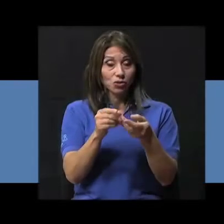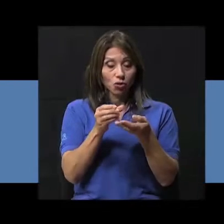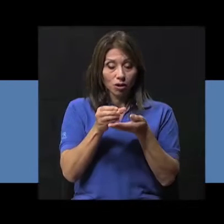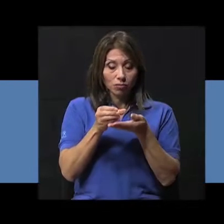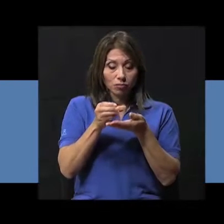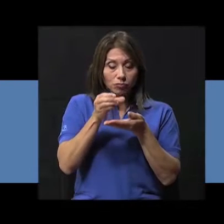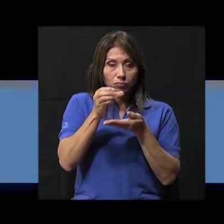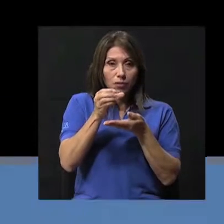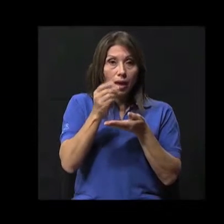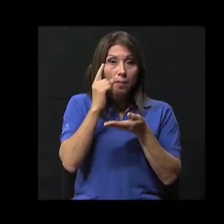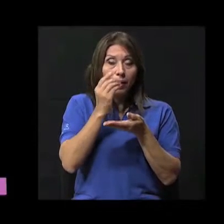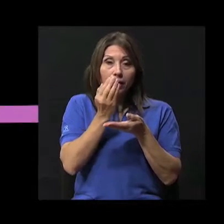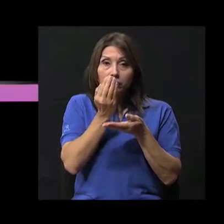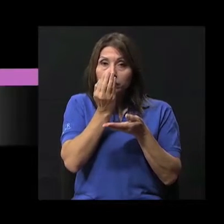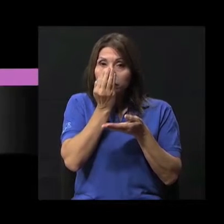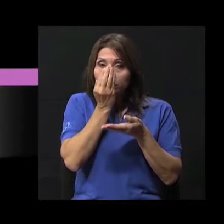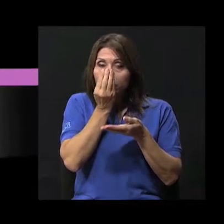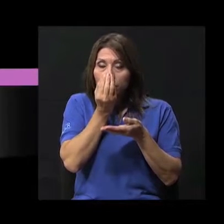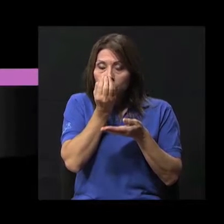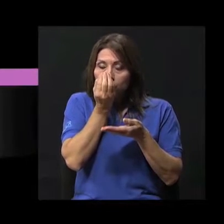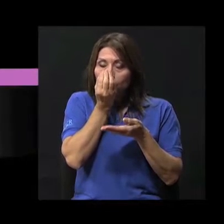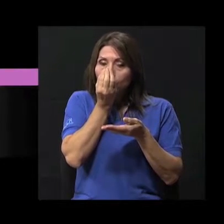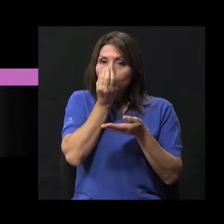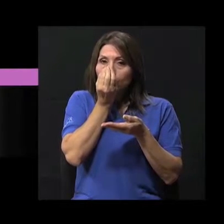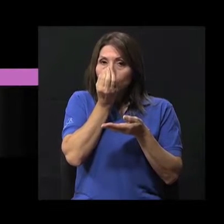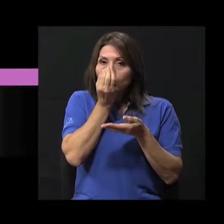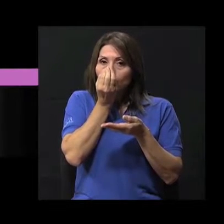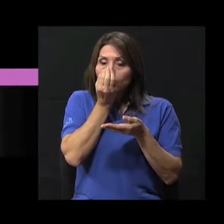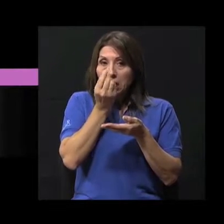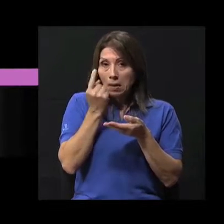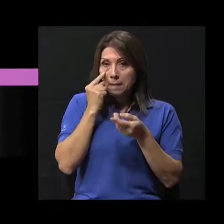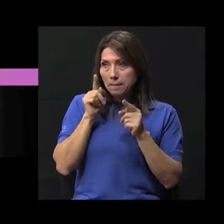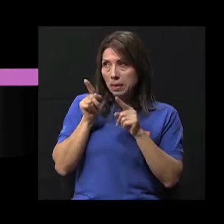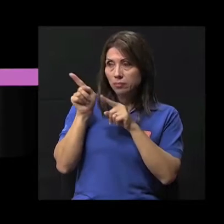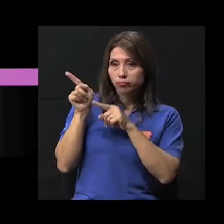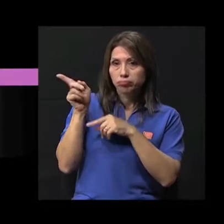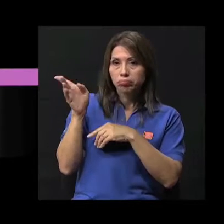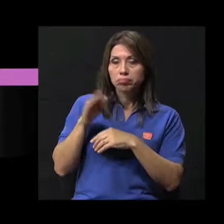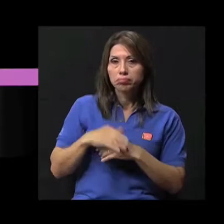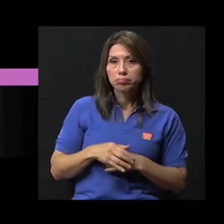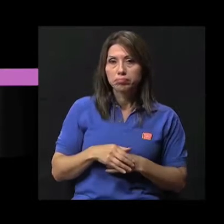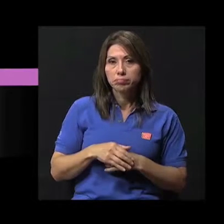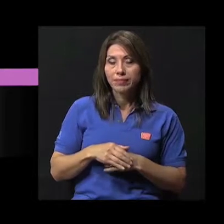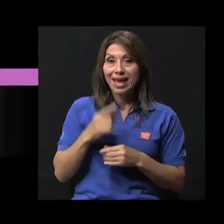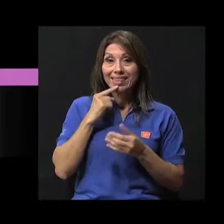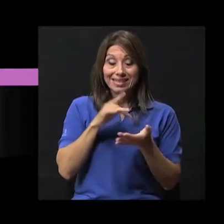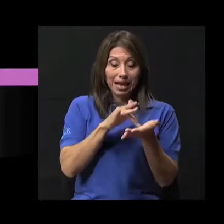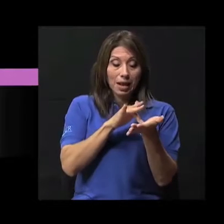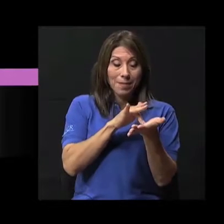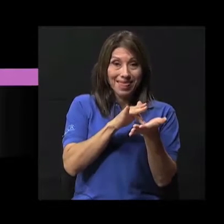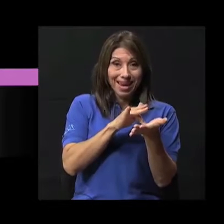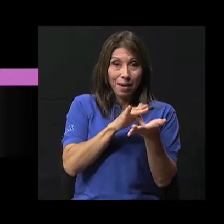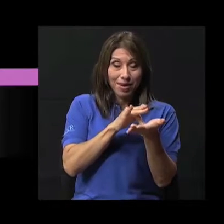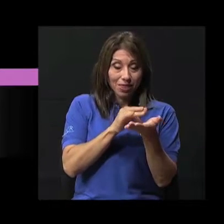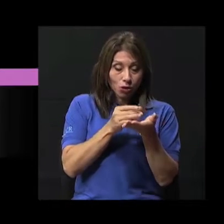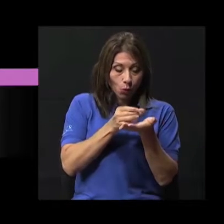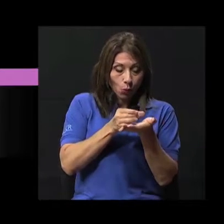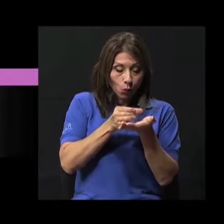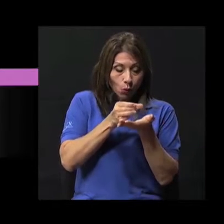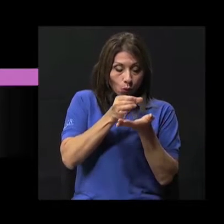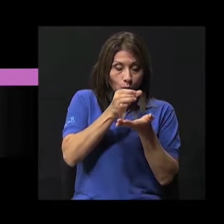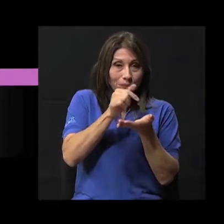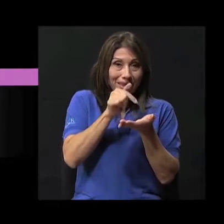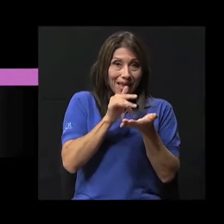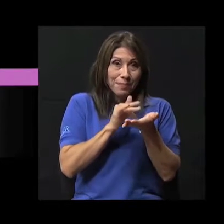En el caso de los inhaladores de aire presurizado, que es de este tipo que tengo acá, el medicamento va a estar mezclado con